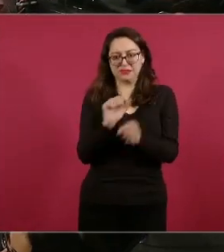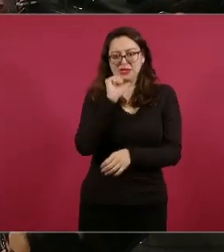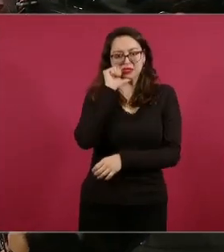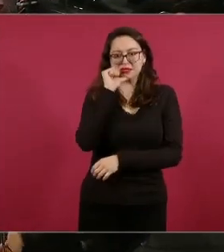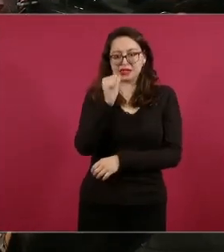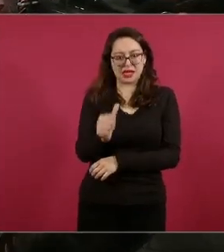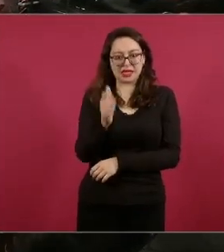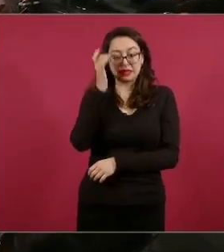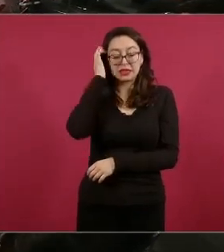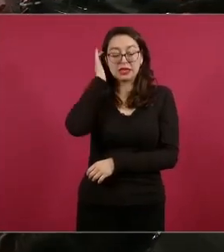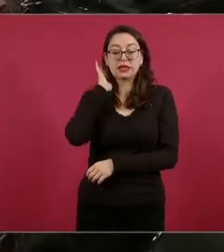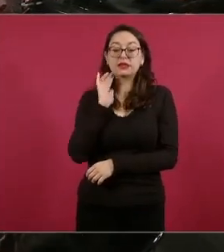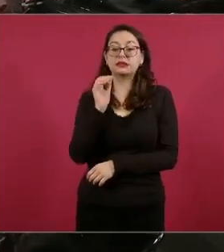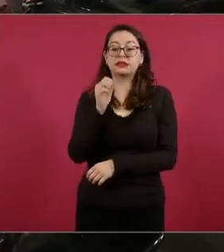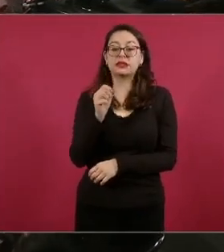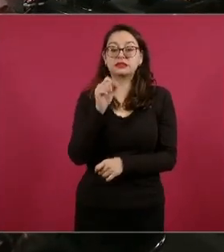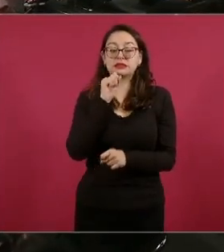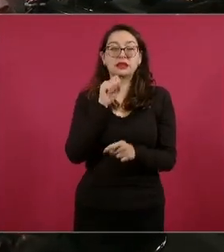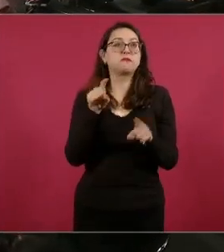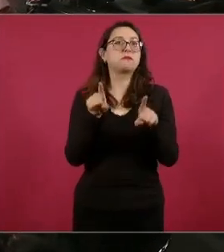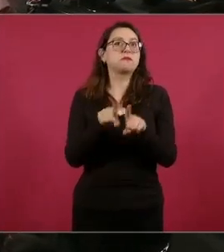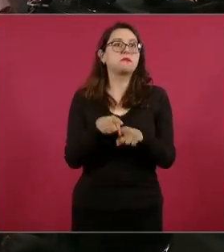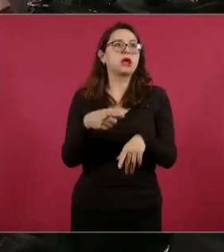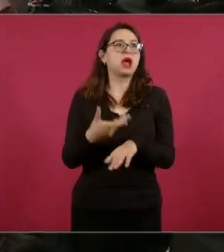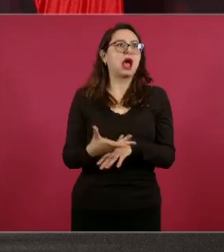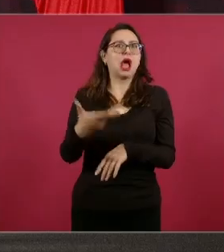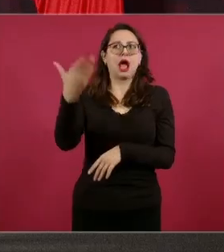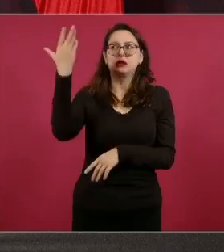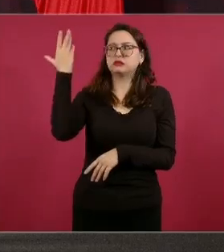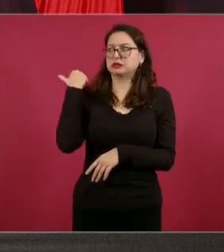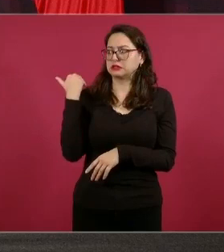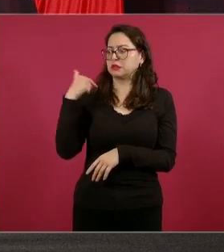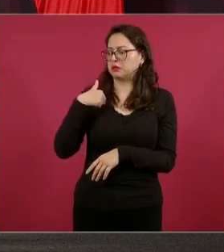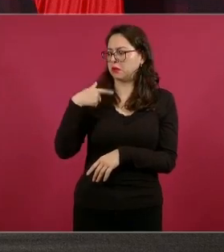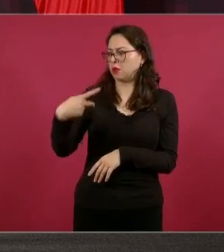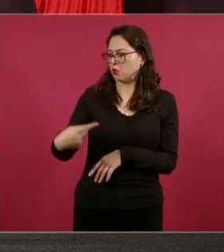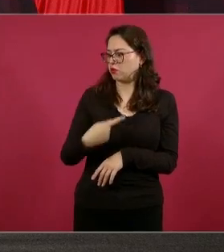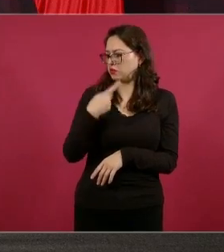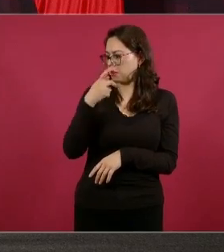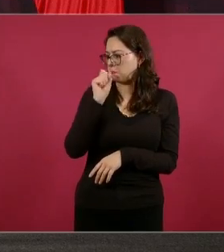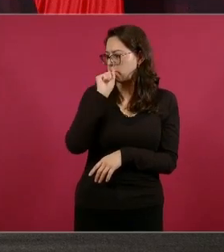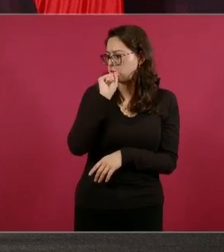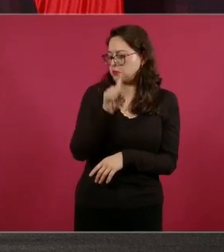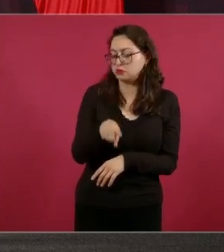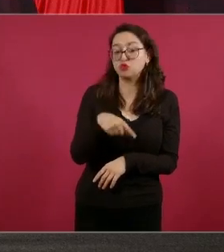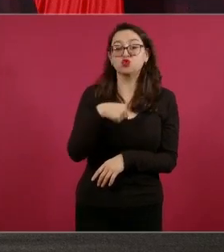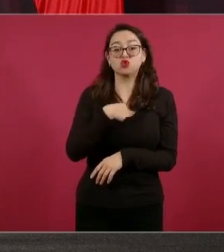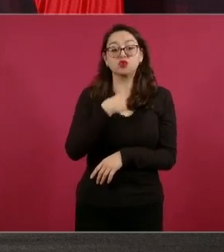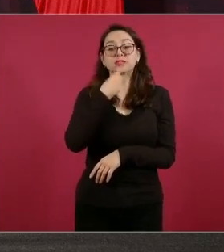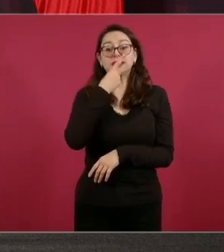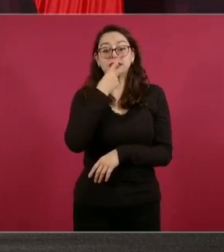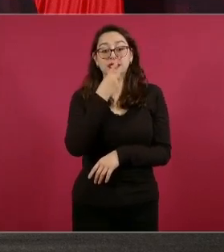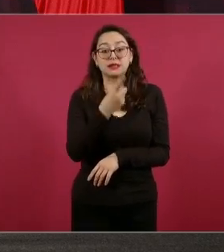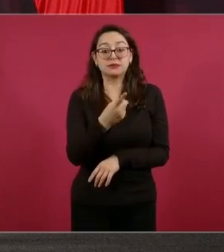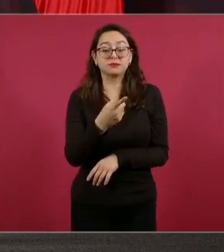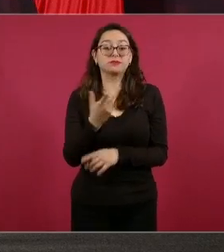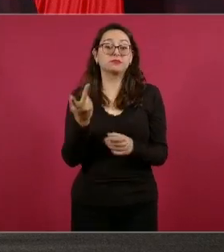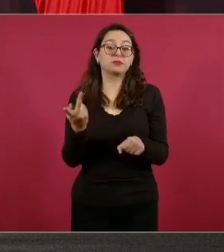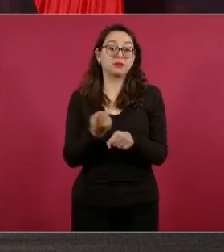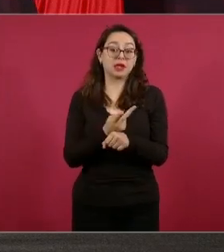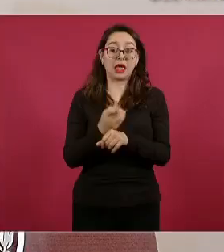parecida ocurrió la ocasión pasada que pude venir a este espacio, y reiteraba que muchas veces la